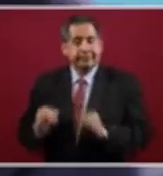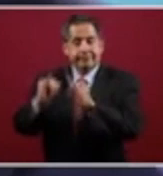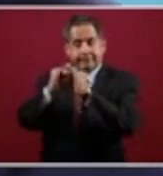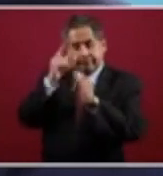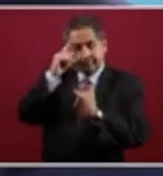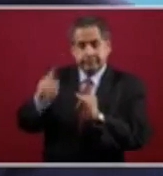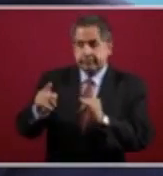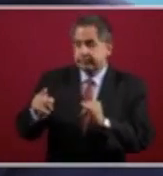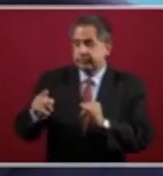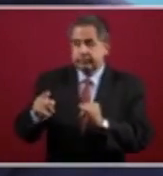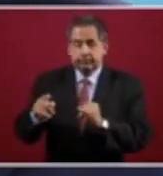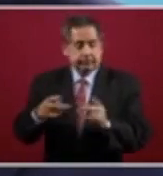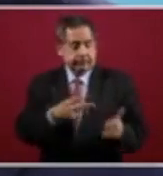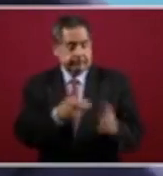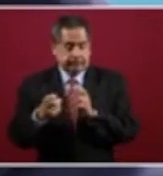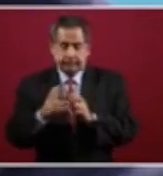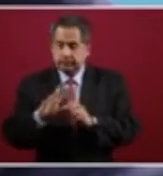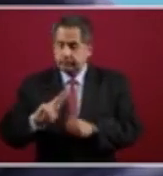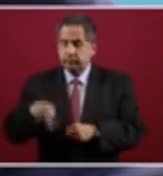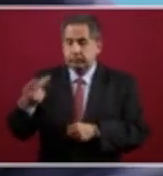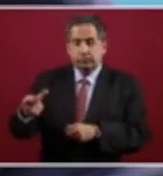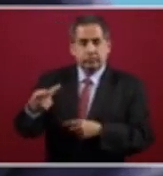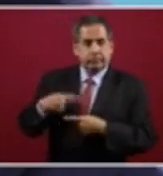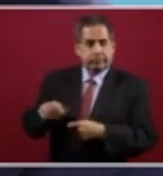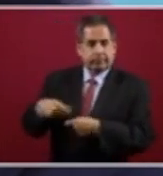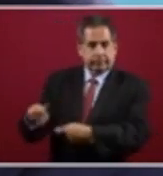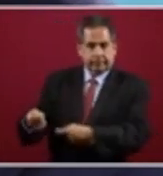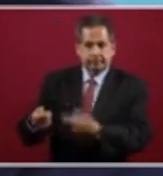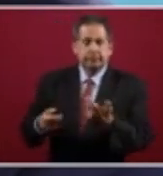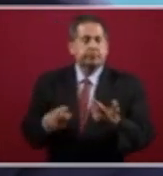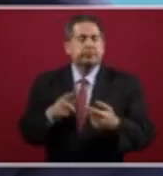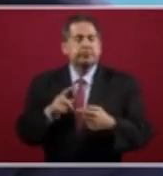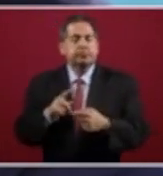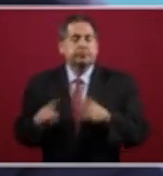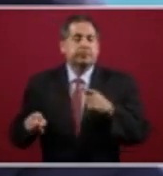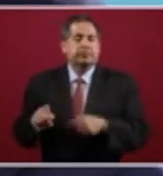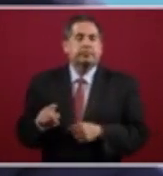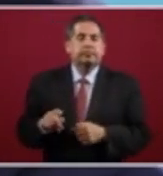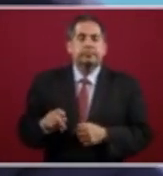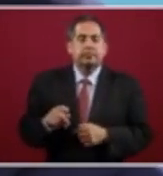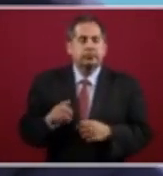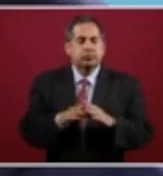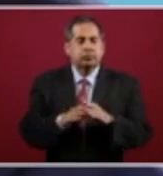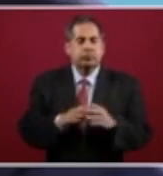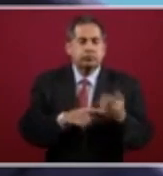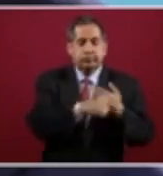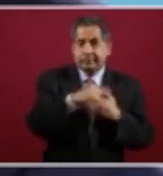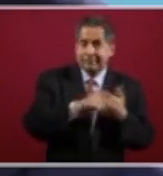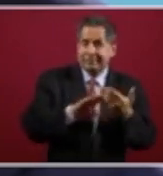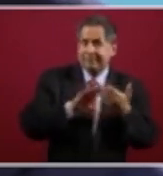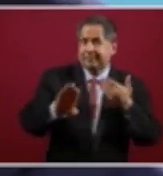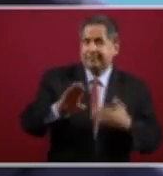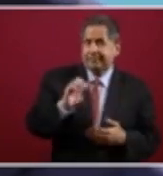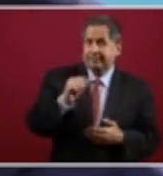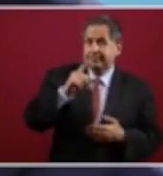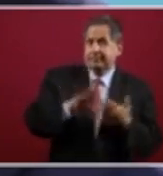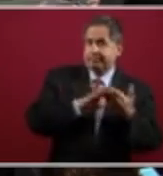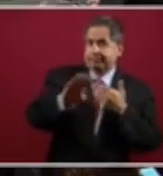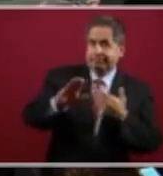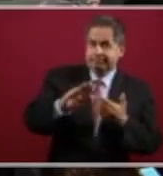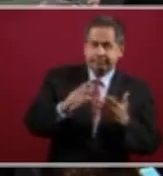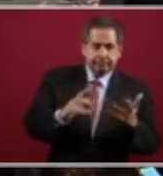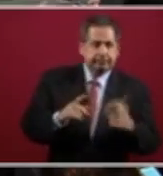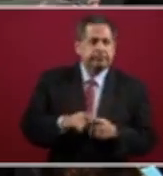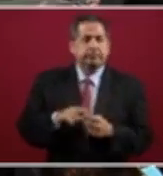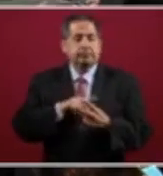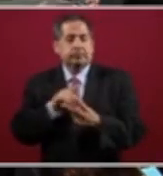robado respecto a… vamos a dar la posición respecto a esta solicitud de amparo y también vamos a dar la posición del